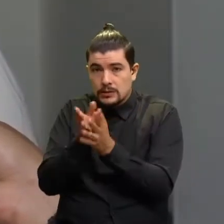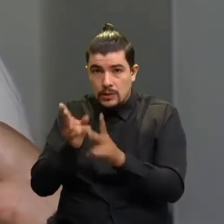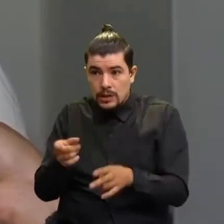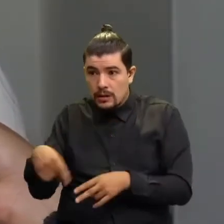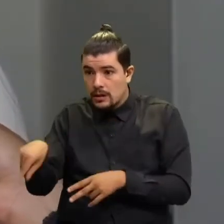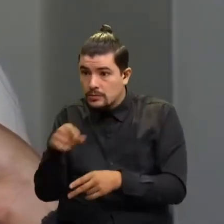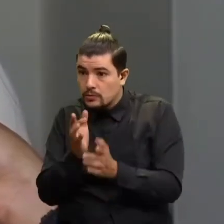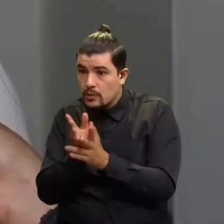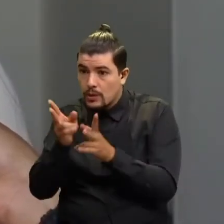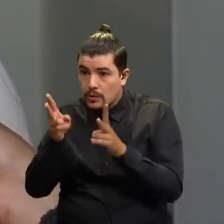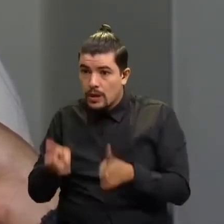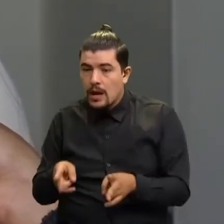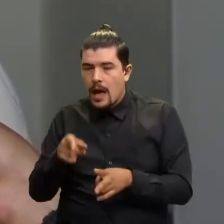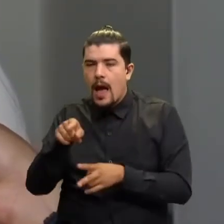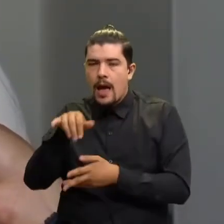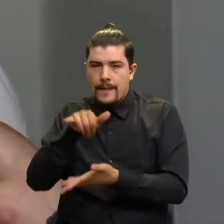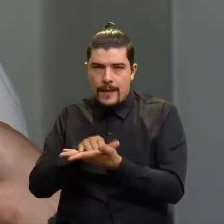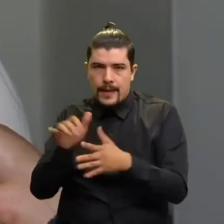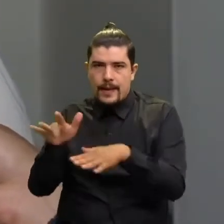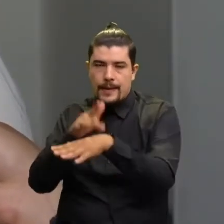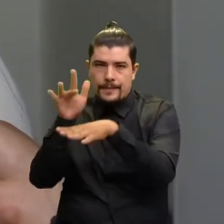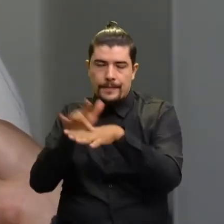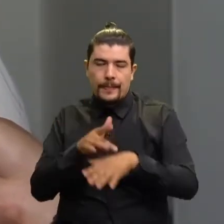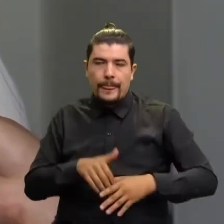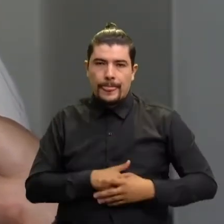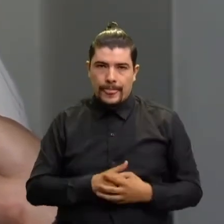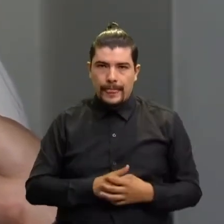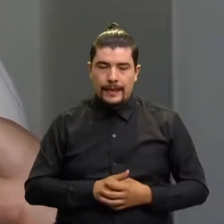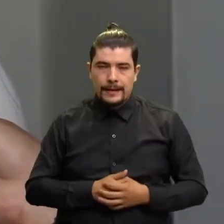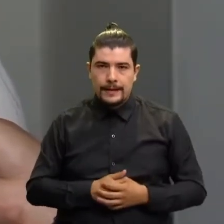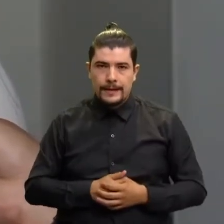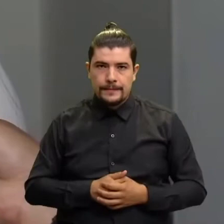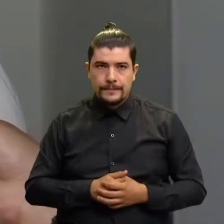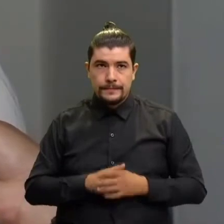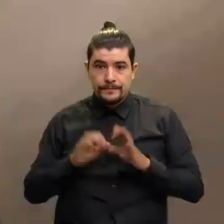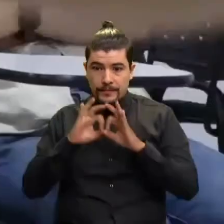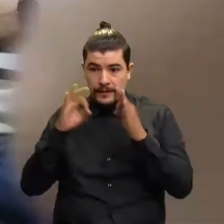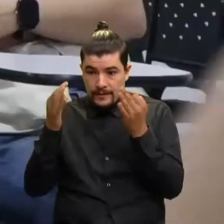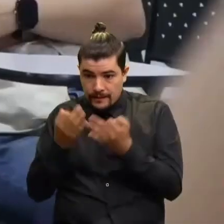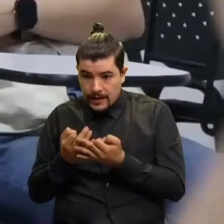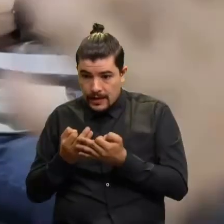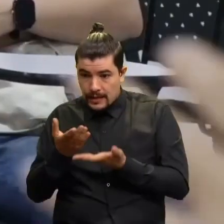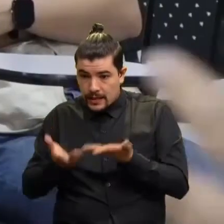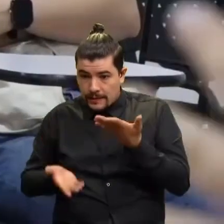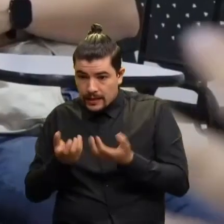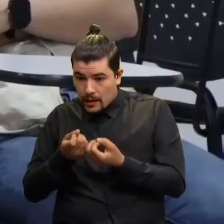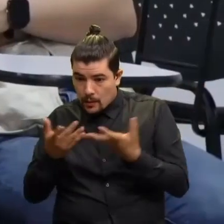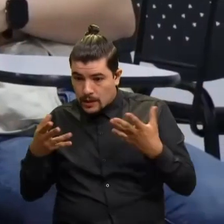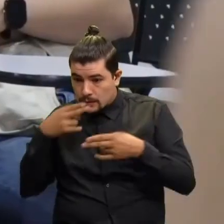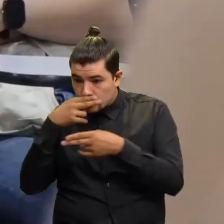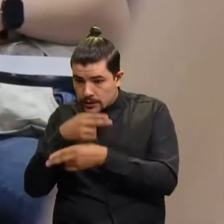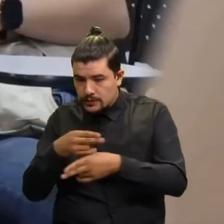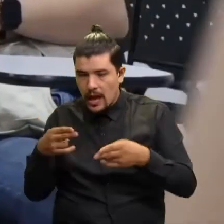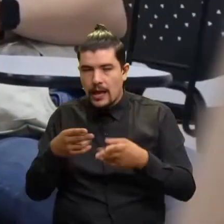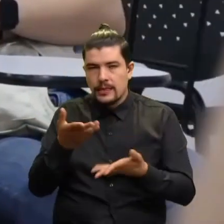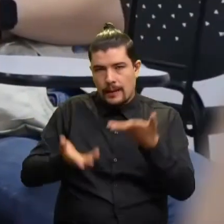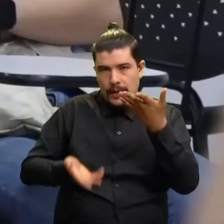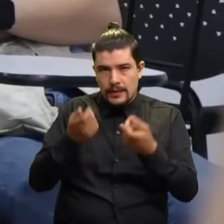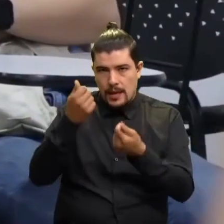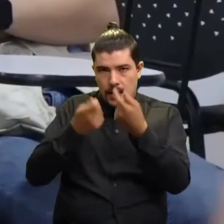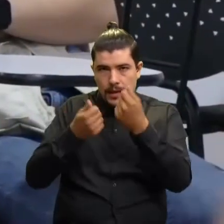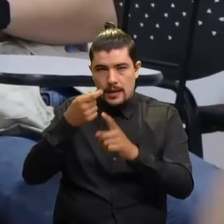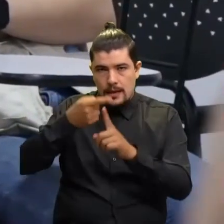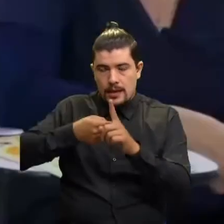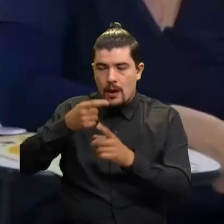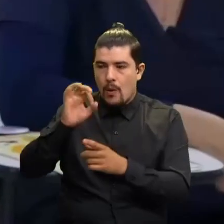municipio. El incentivo como tal depende de los niños que tenga cada núcleo. Es importante señalar que en la actualidad el